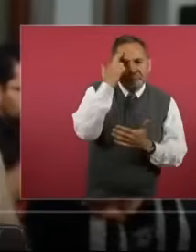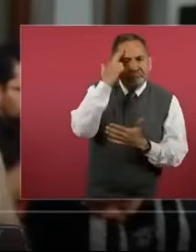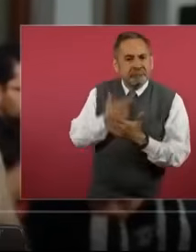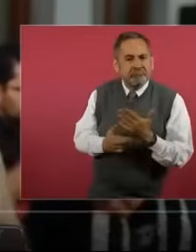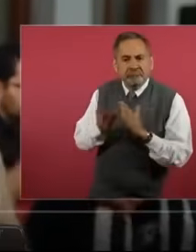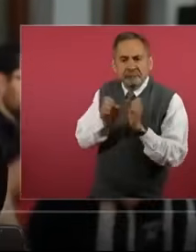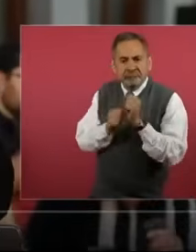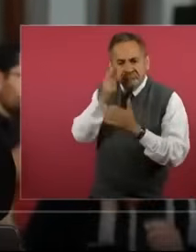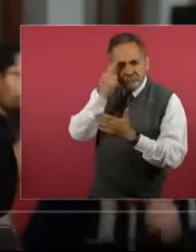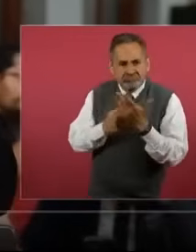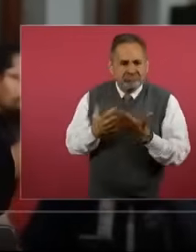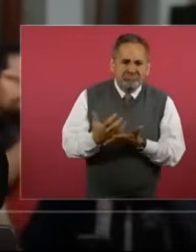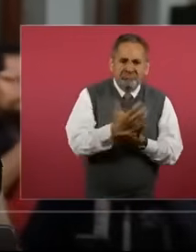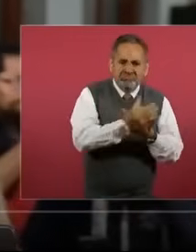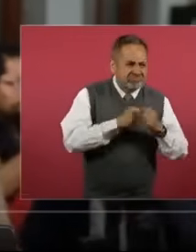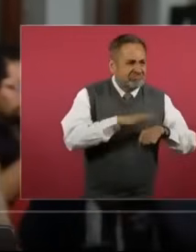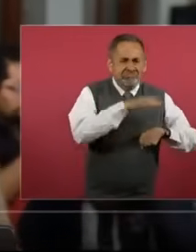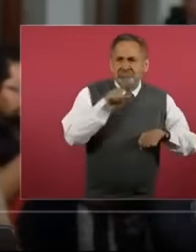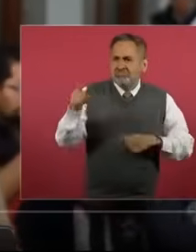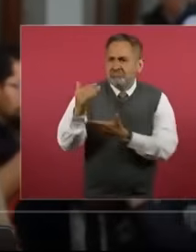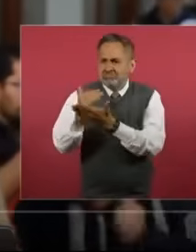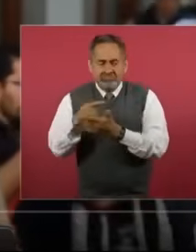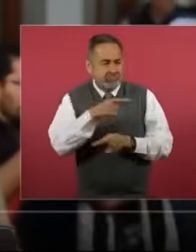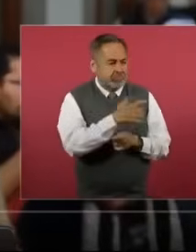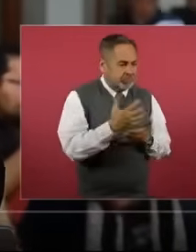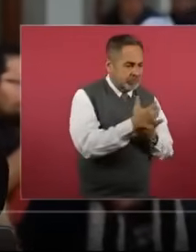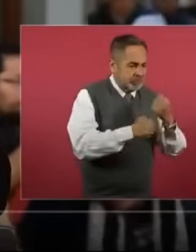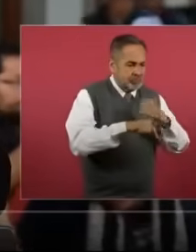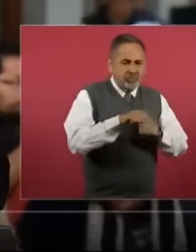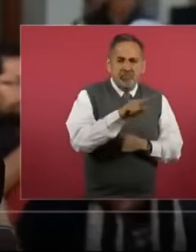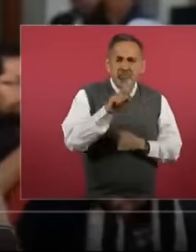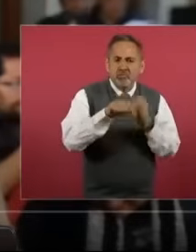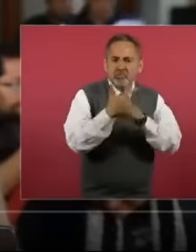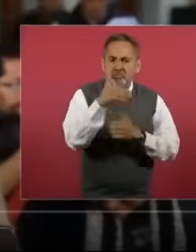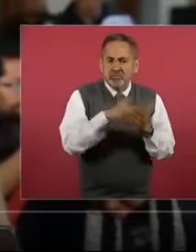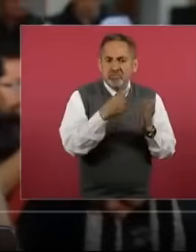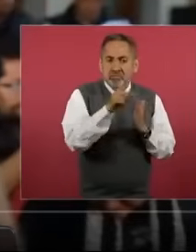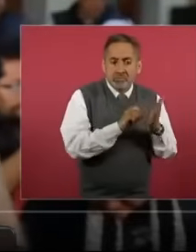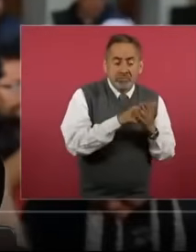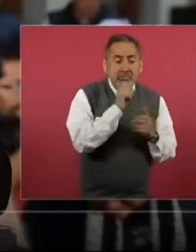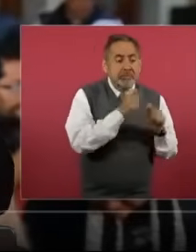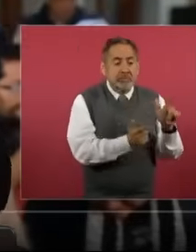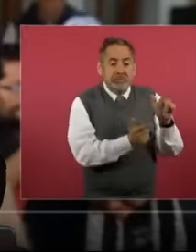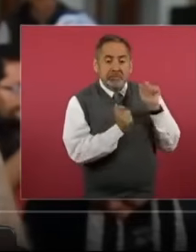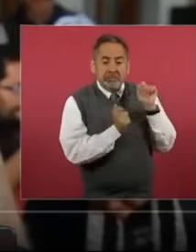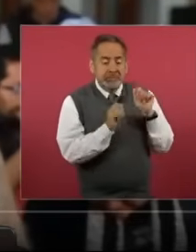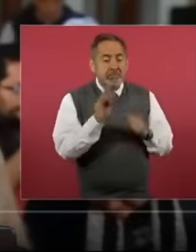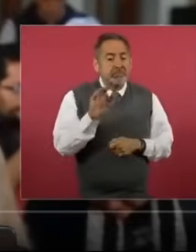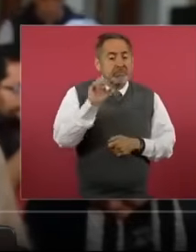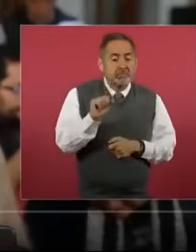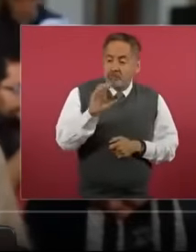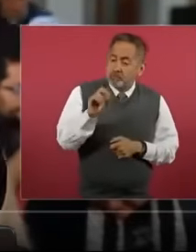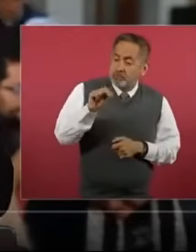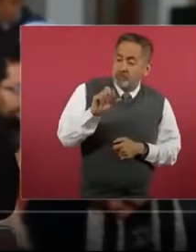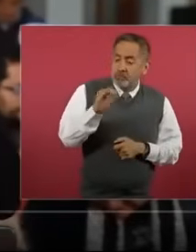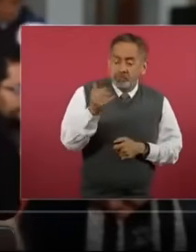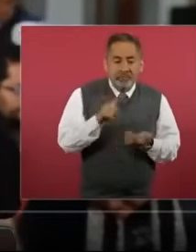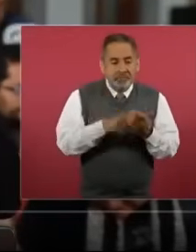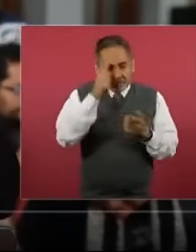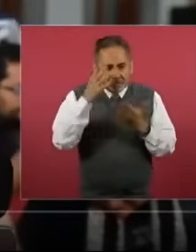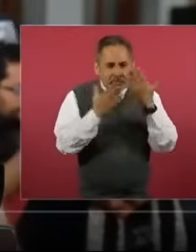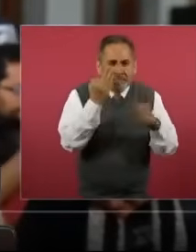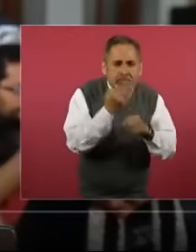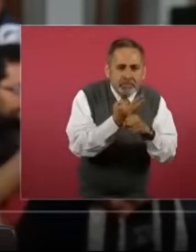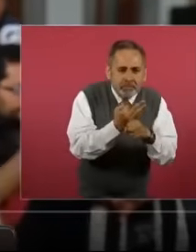cuidadito. Pero ellos así le apuestan, así piensan. Piensan como si vivieran en una cúpula dorada ya,